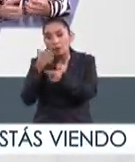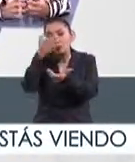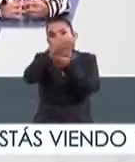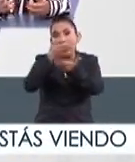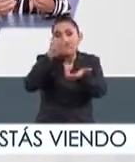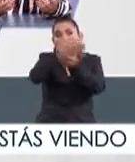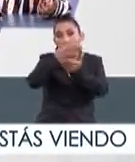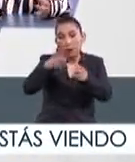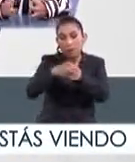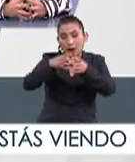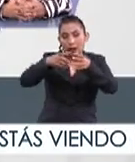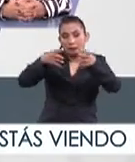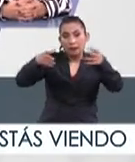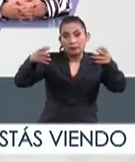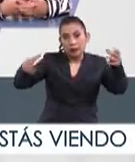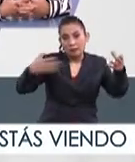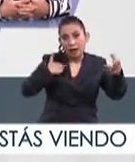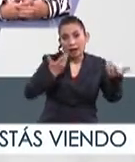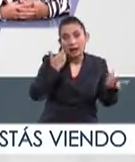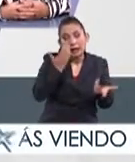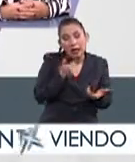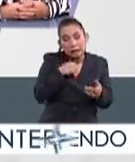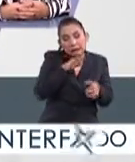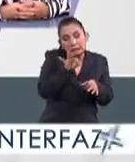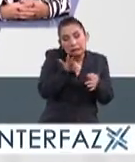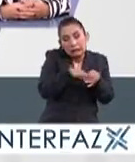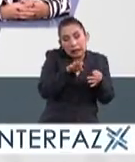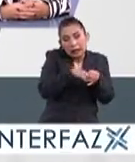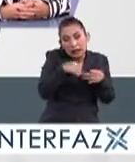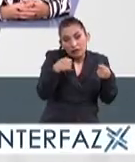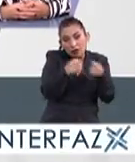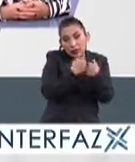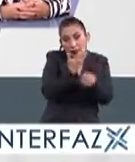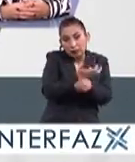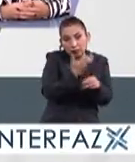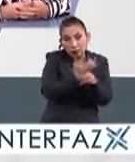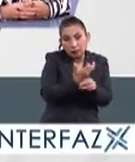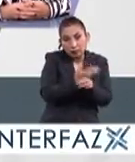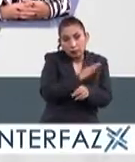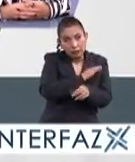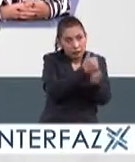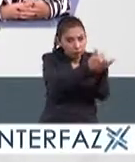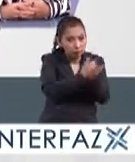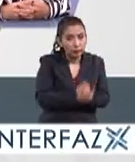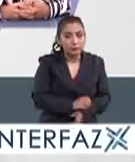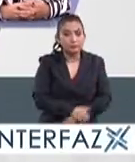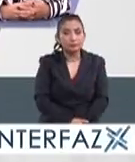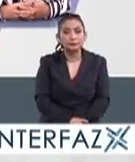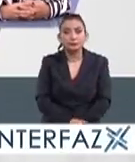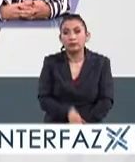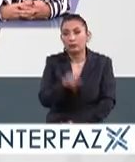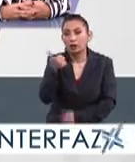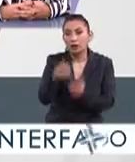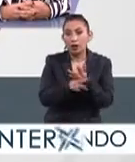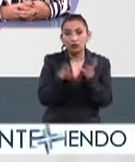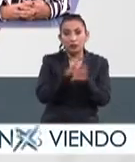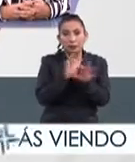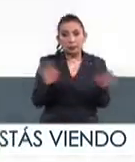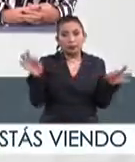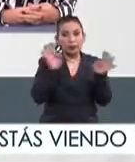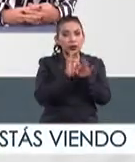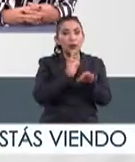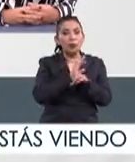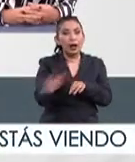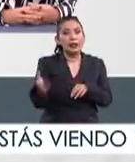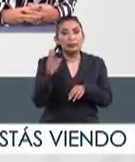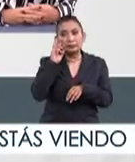las personas empiecen a pues acercarse a esos puntos fronterizos y pedir el asilo. Y bueno, también otro elemento muy importante que es